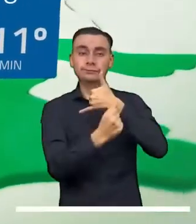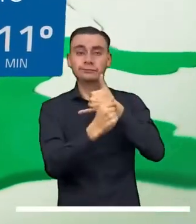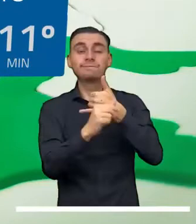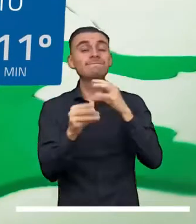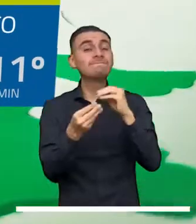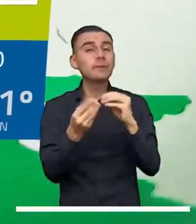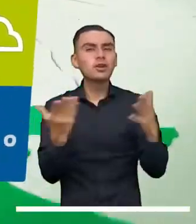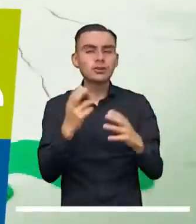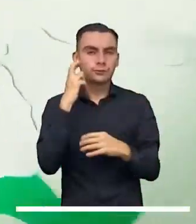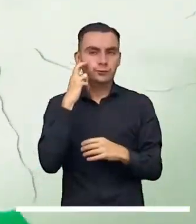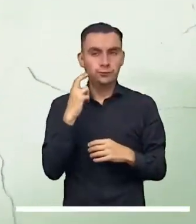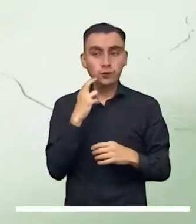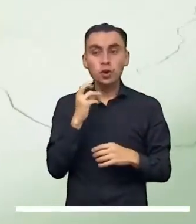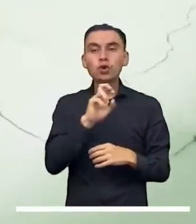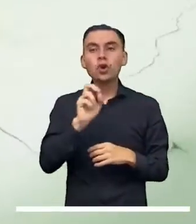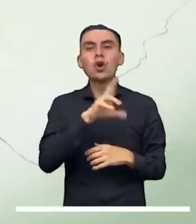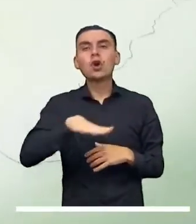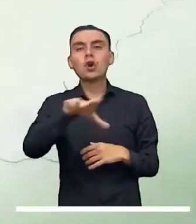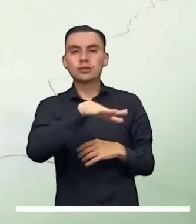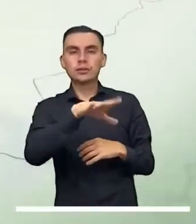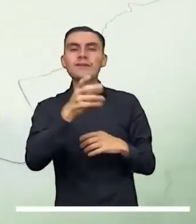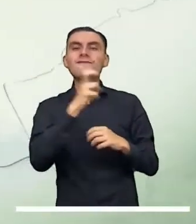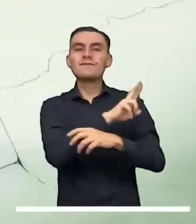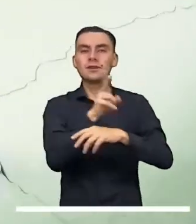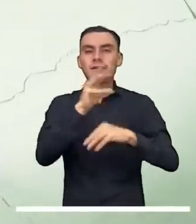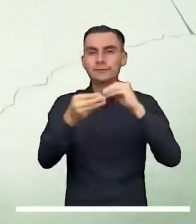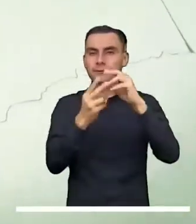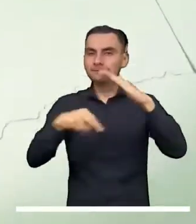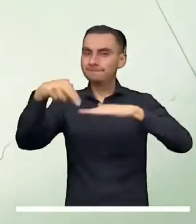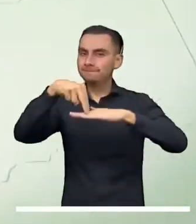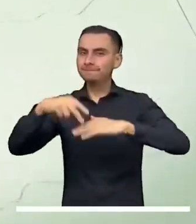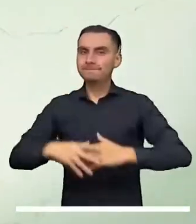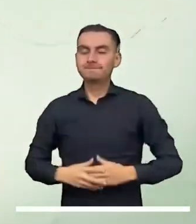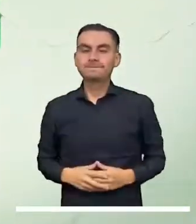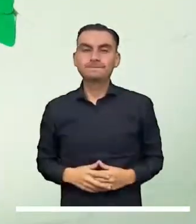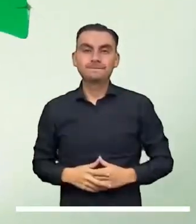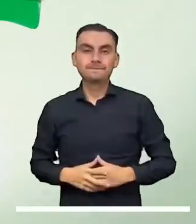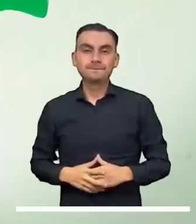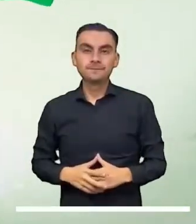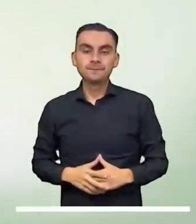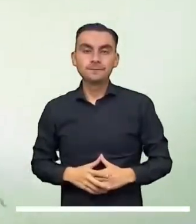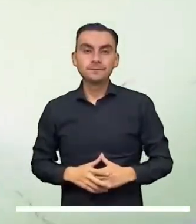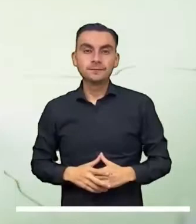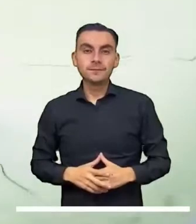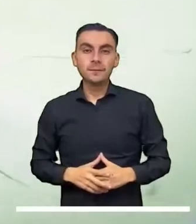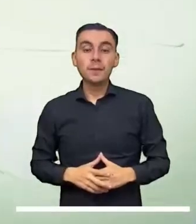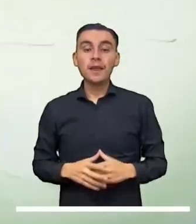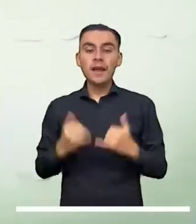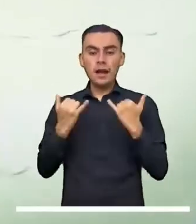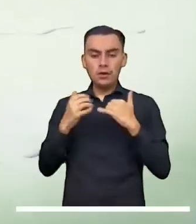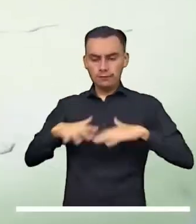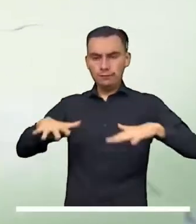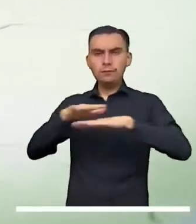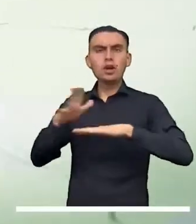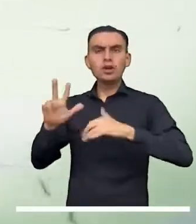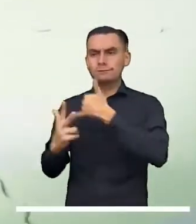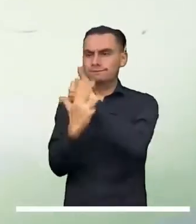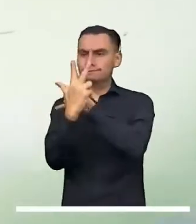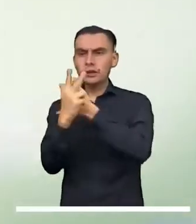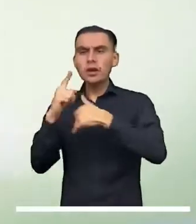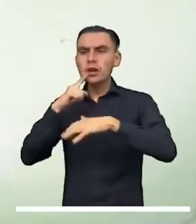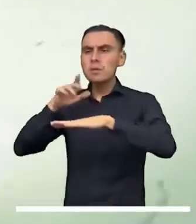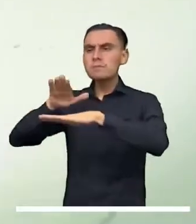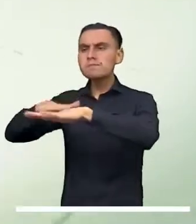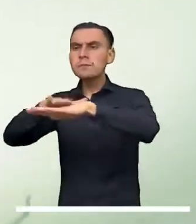y Cauca. Las precipitaciones andinas serían de baja intensidad y se concentrarían en el sur y oriente de